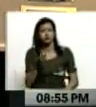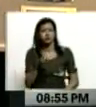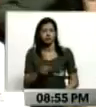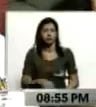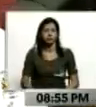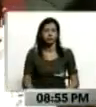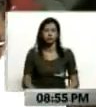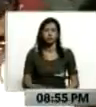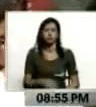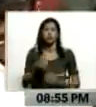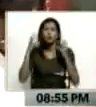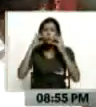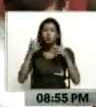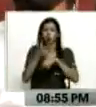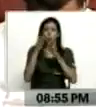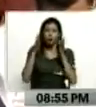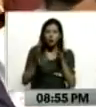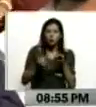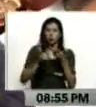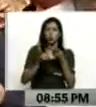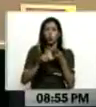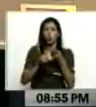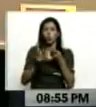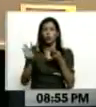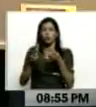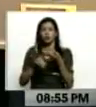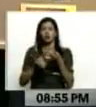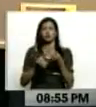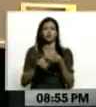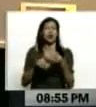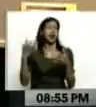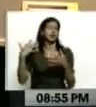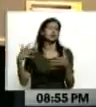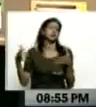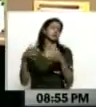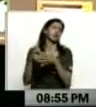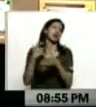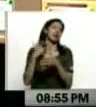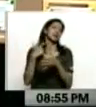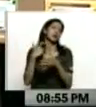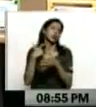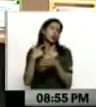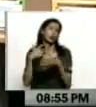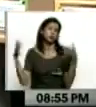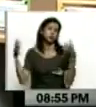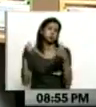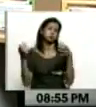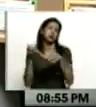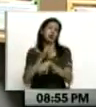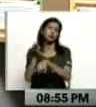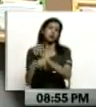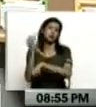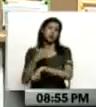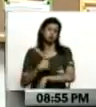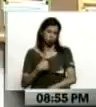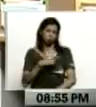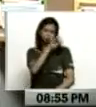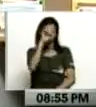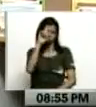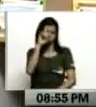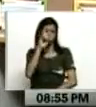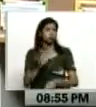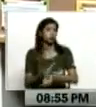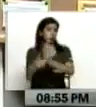estuvimos Amelia William William Lara Mel Nicolás silia Soto roja y